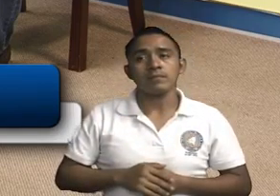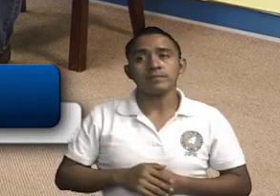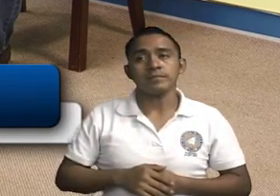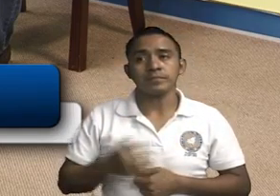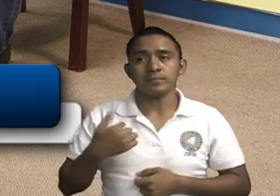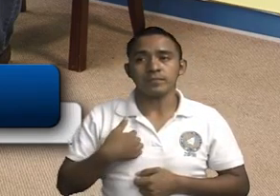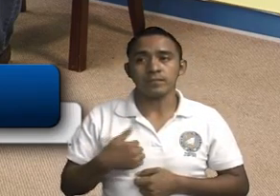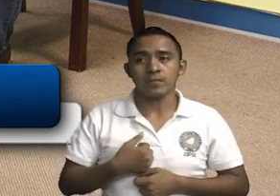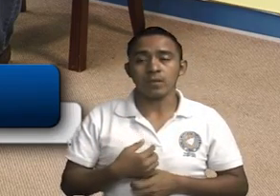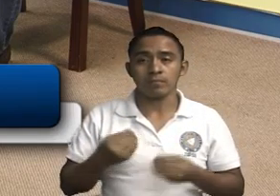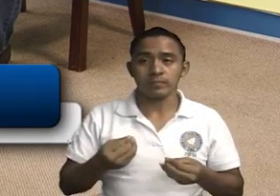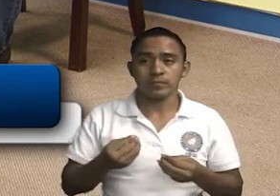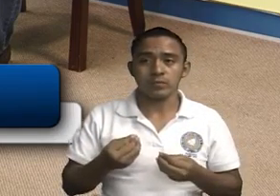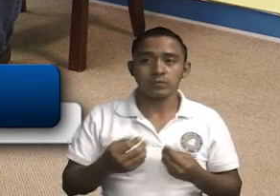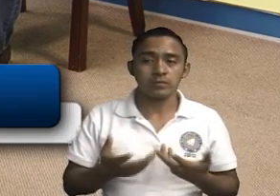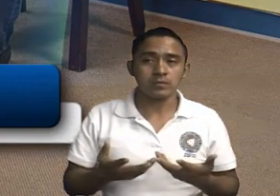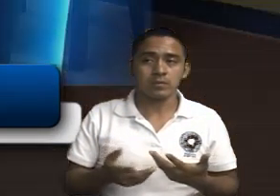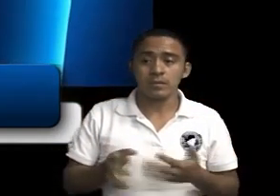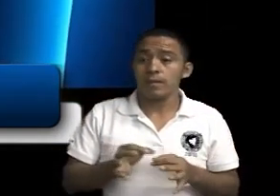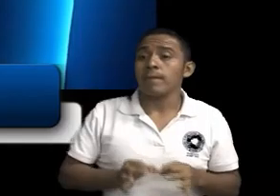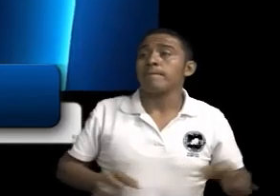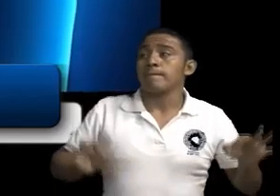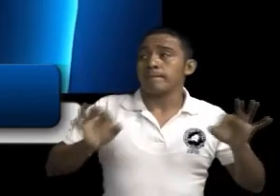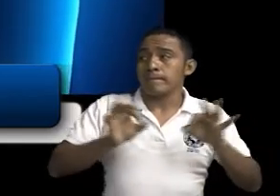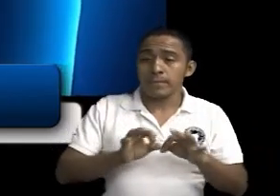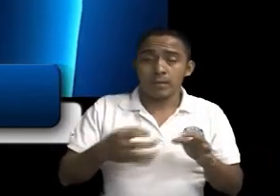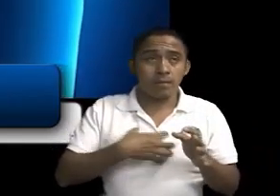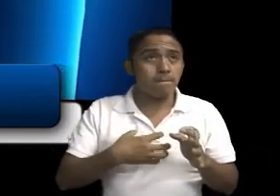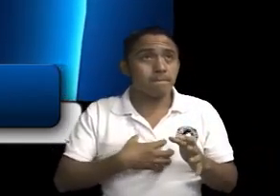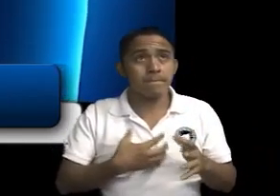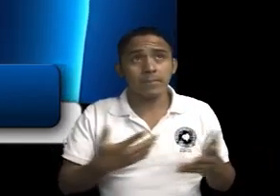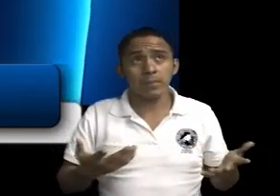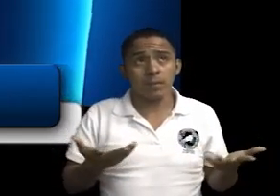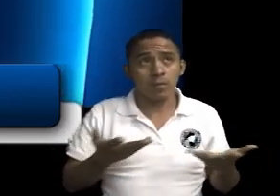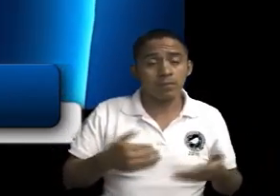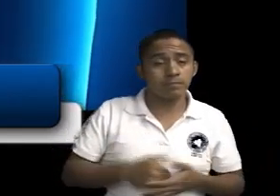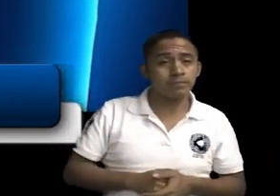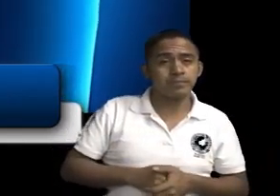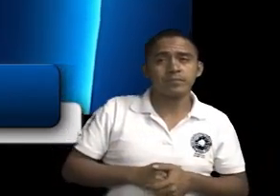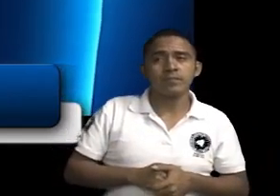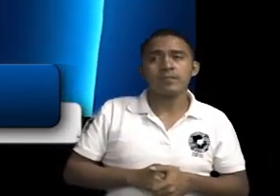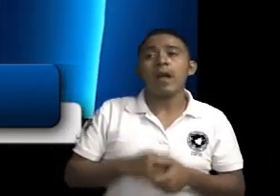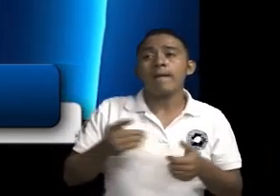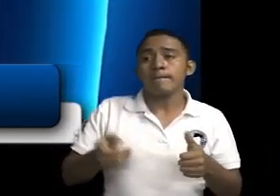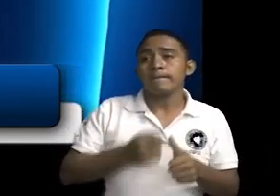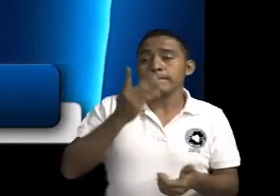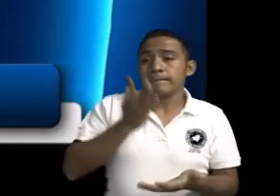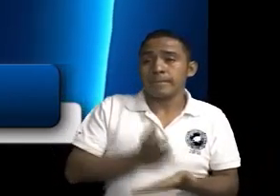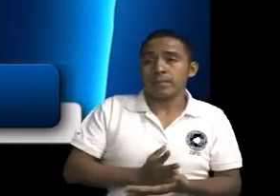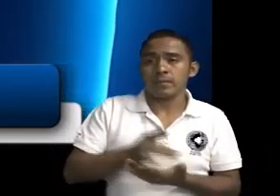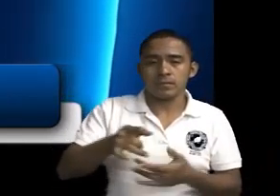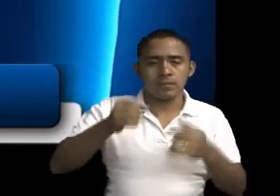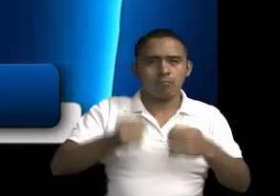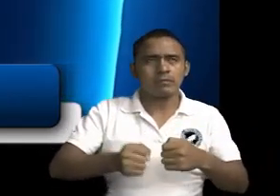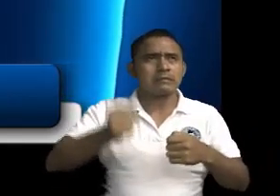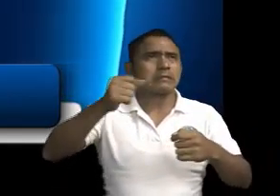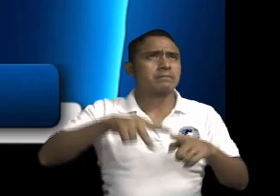venimos y le tomamos demasiada importancia a las relaciones sexuales. Entonces, generalmente, desde la primera vez que pasa esto, el hombre se